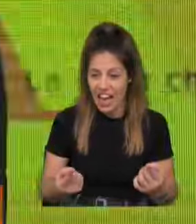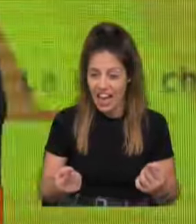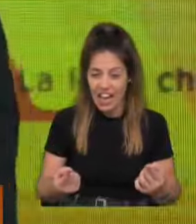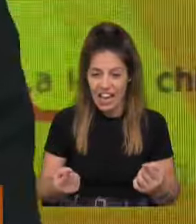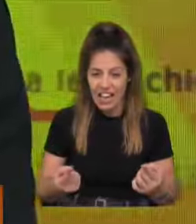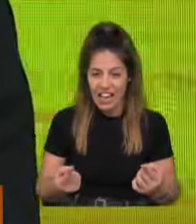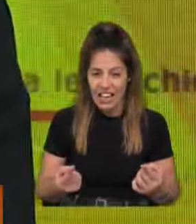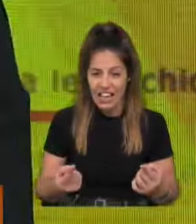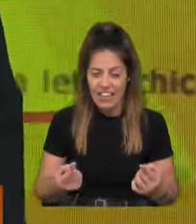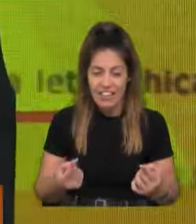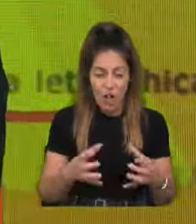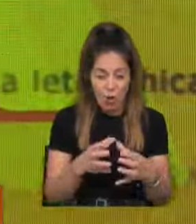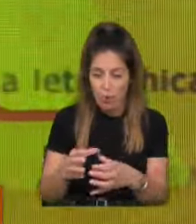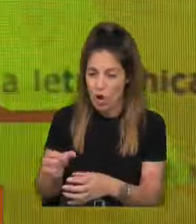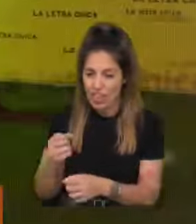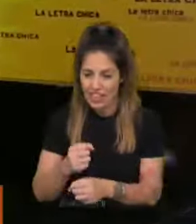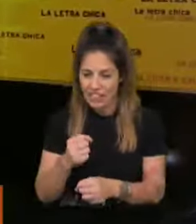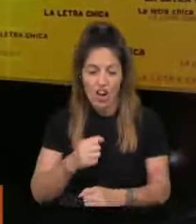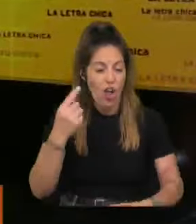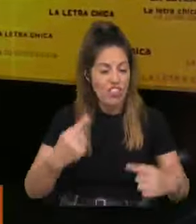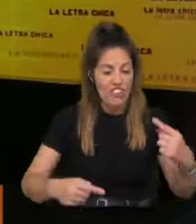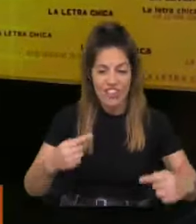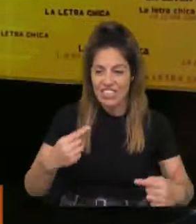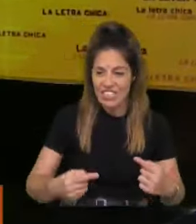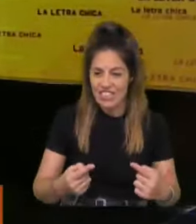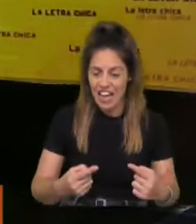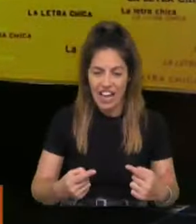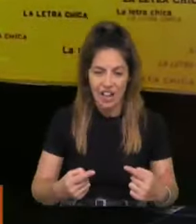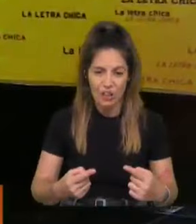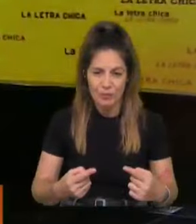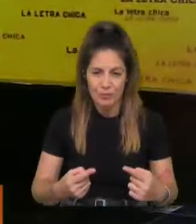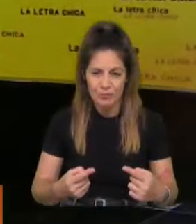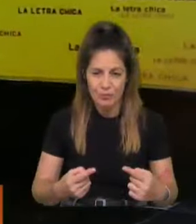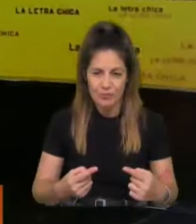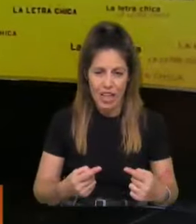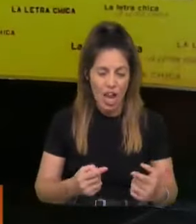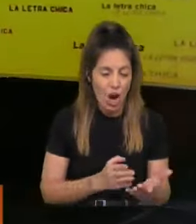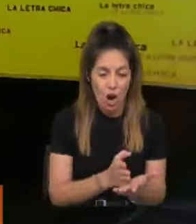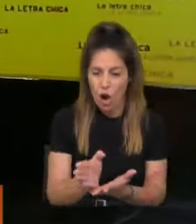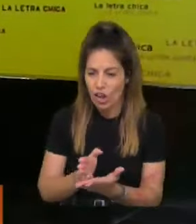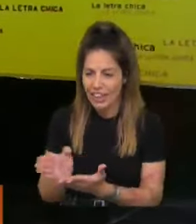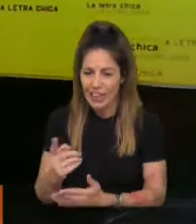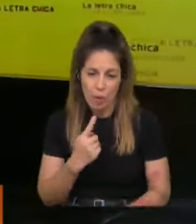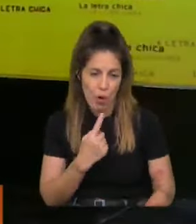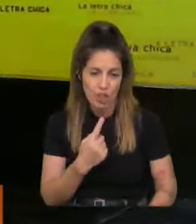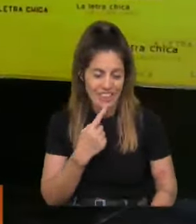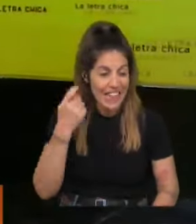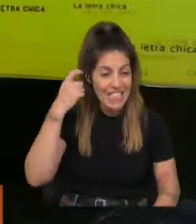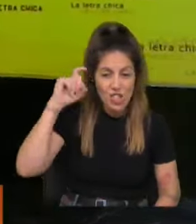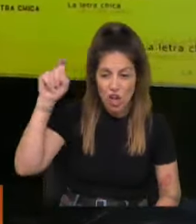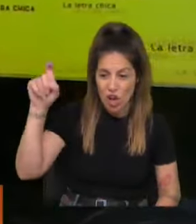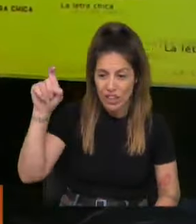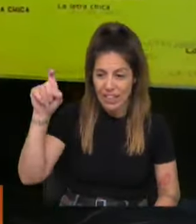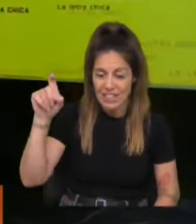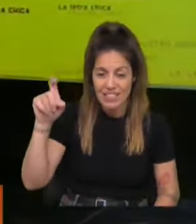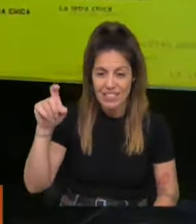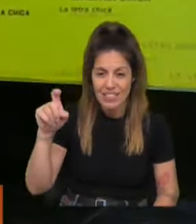extracciones laborales Hay diversidad de corrientes políticas ideológicas